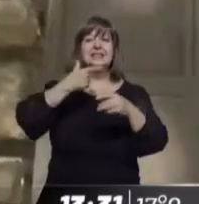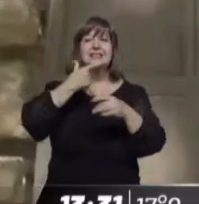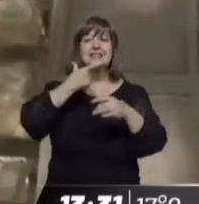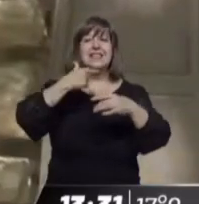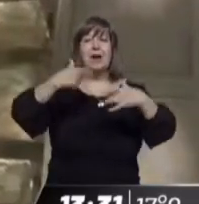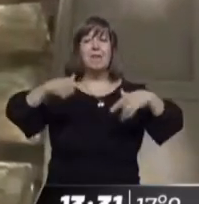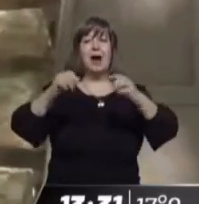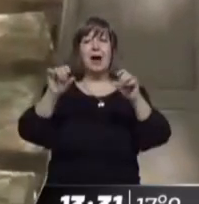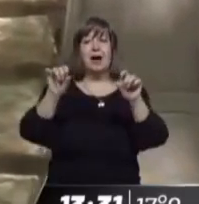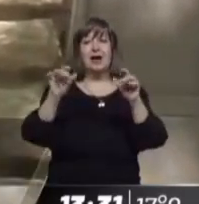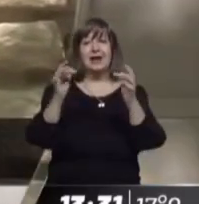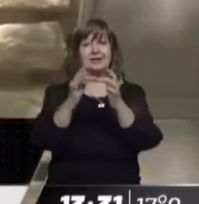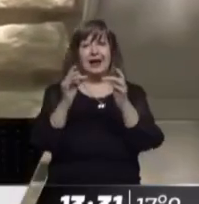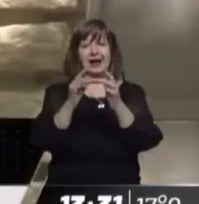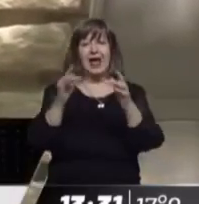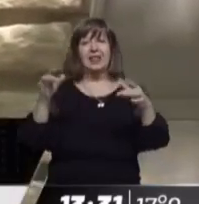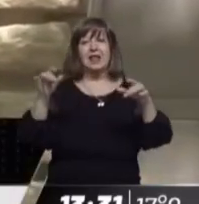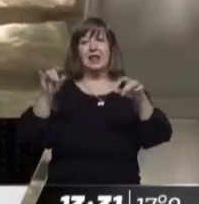del sistema